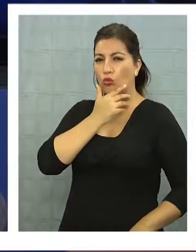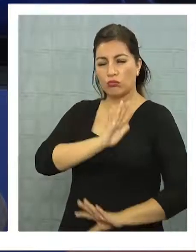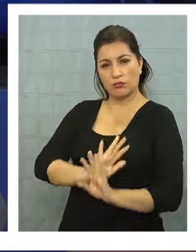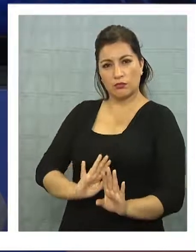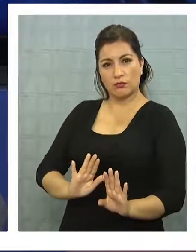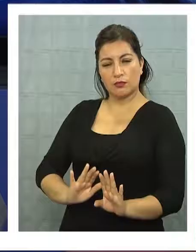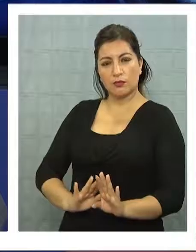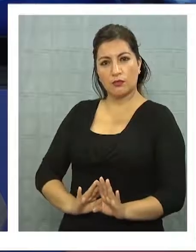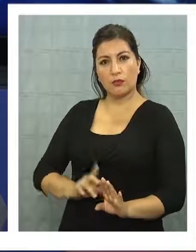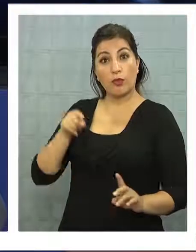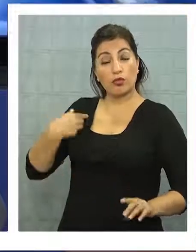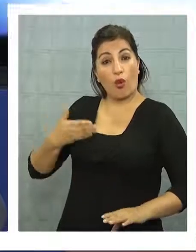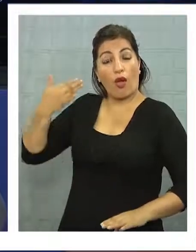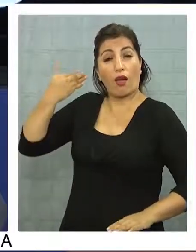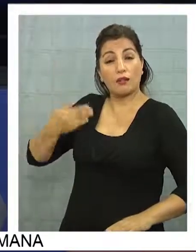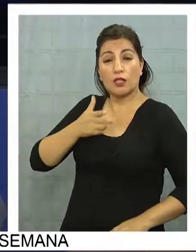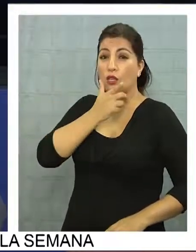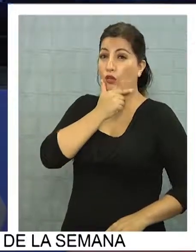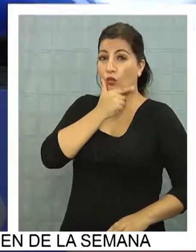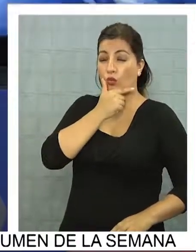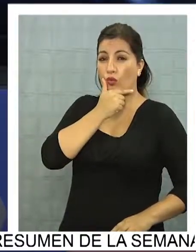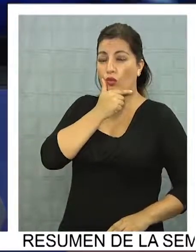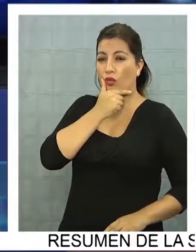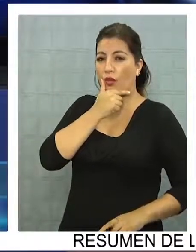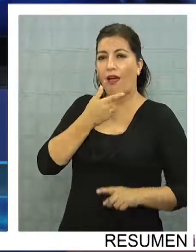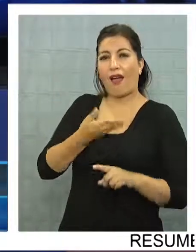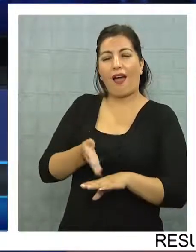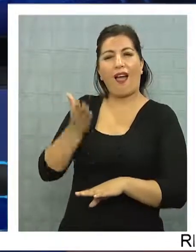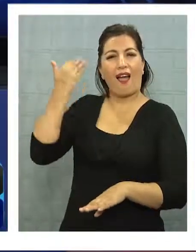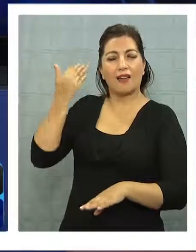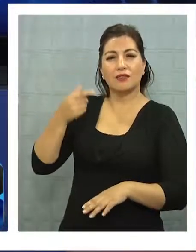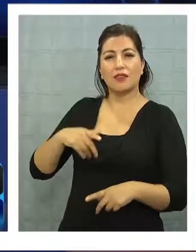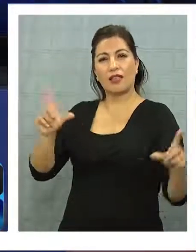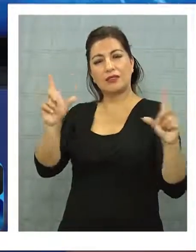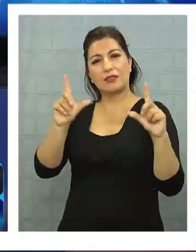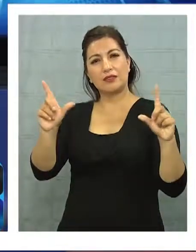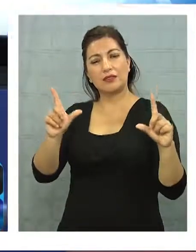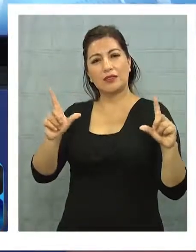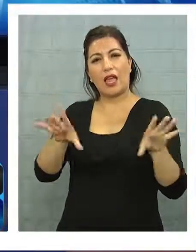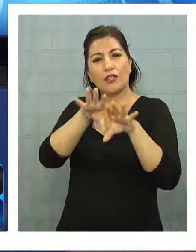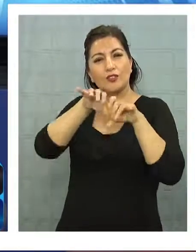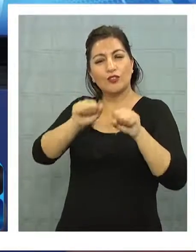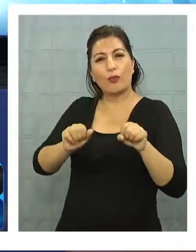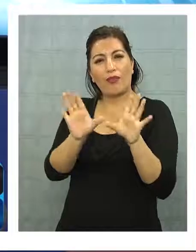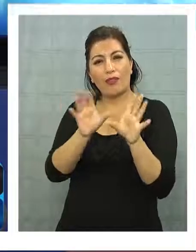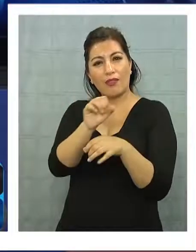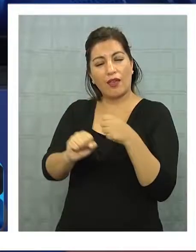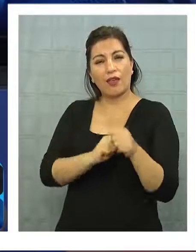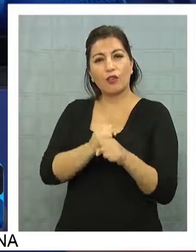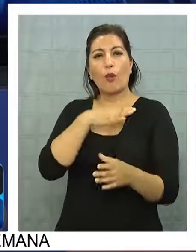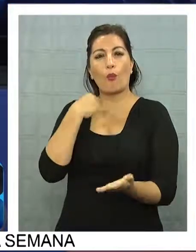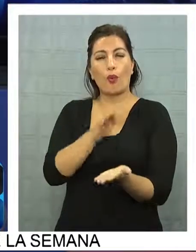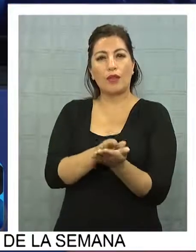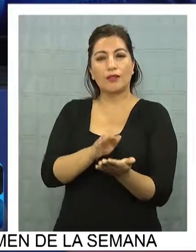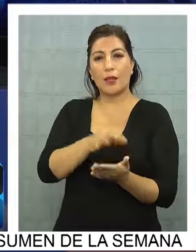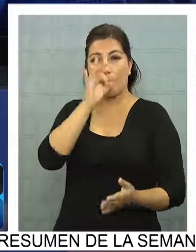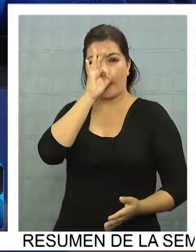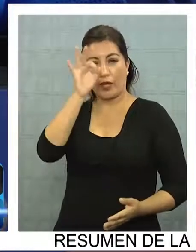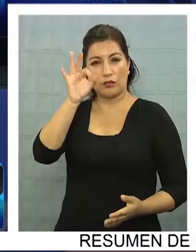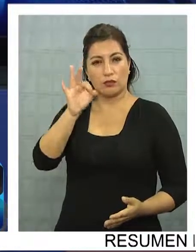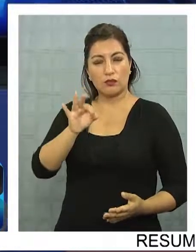que acabo de decir hoy día y me cayeron encima con, como dicen, con la mesa, con el zapato, con la mesa y el sillón. Me